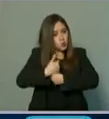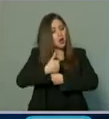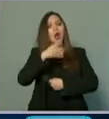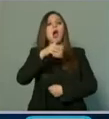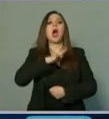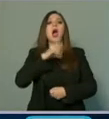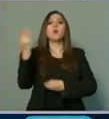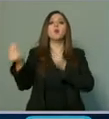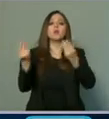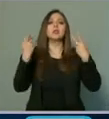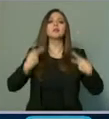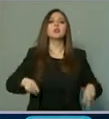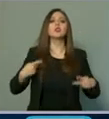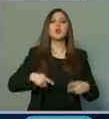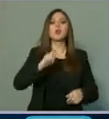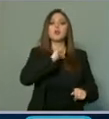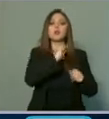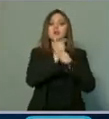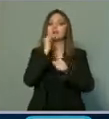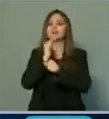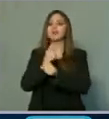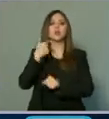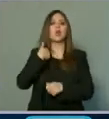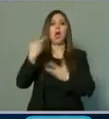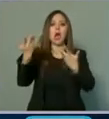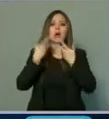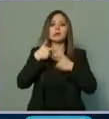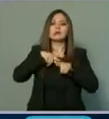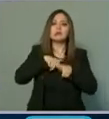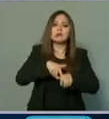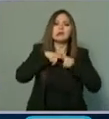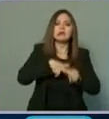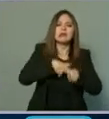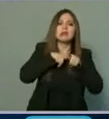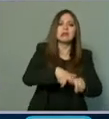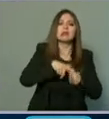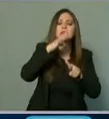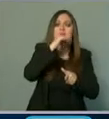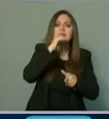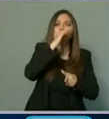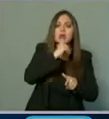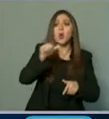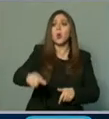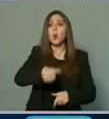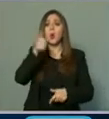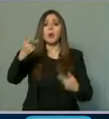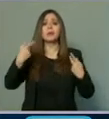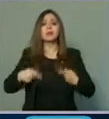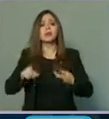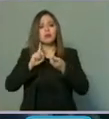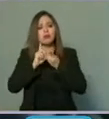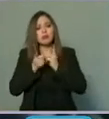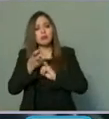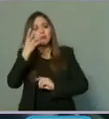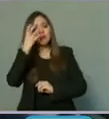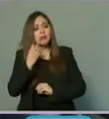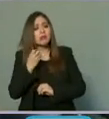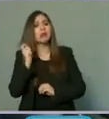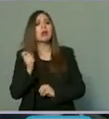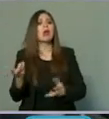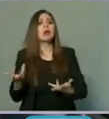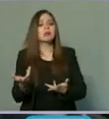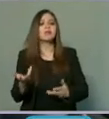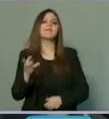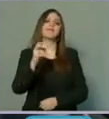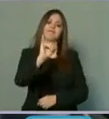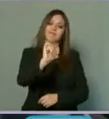sigue ahí y hay otros que de plano se deprimen y ya no. Sí, te deprimes, te frustras. Por eso un líder tiene que aplicar liderazgo